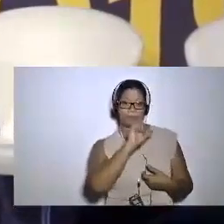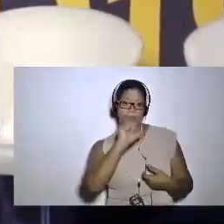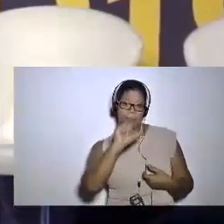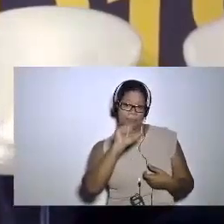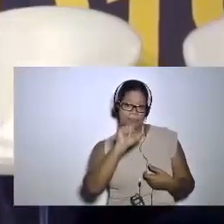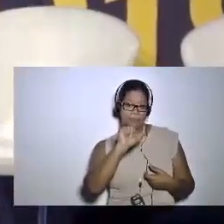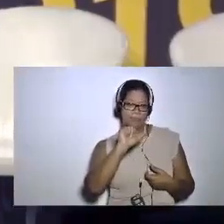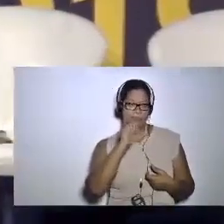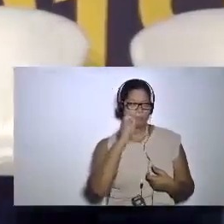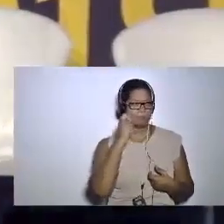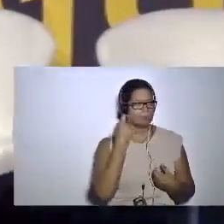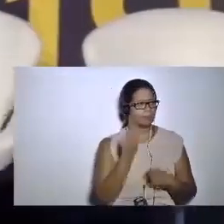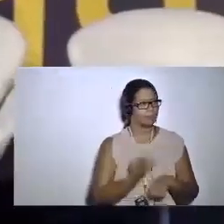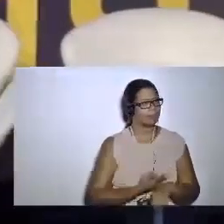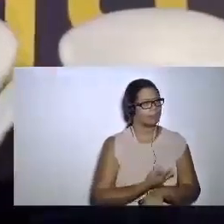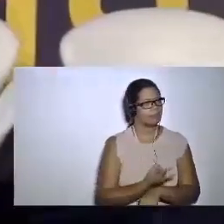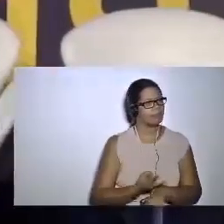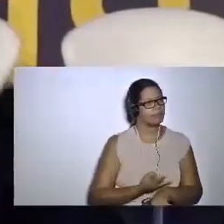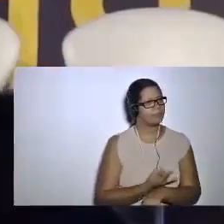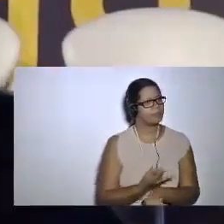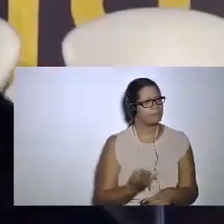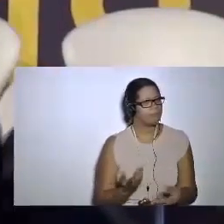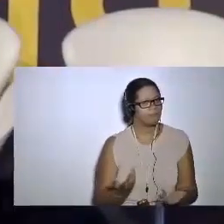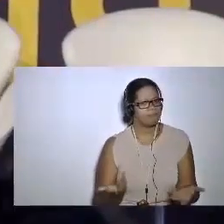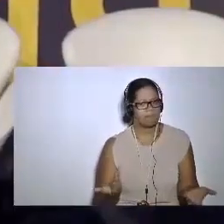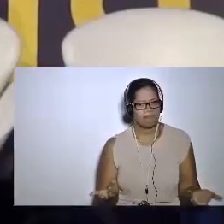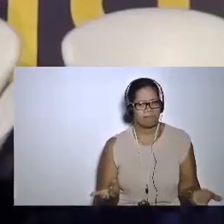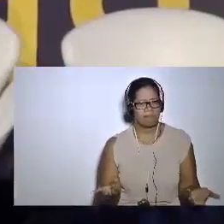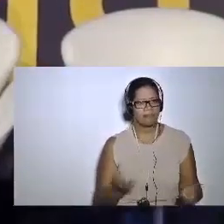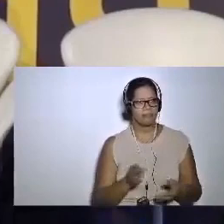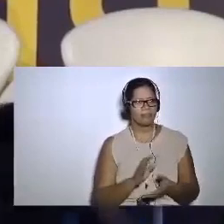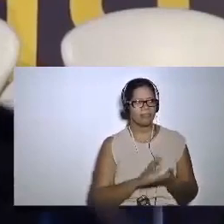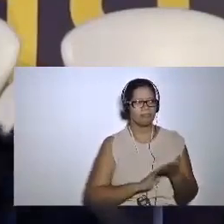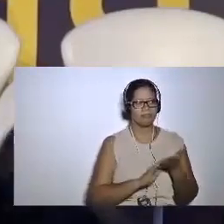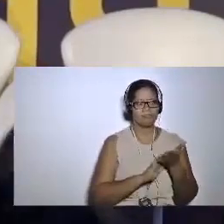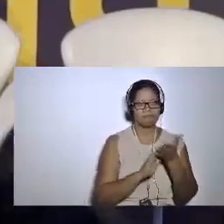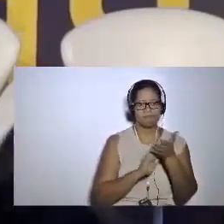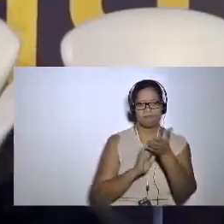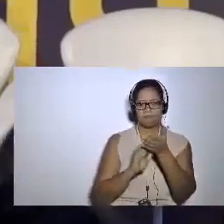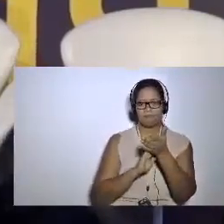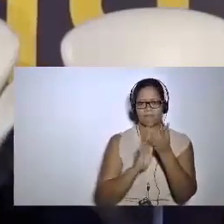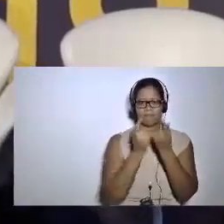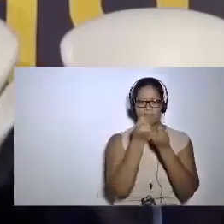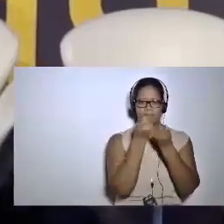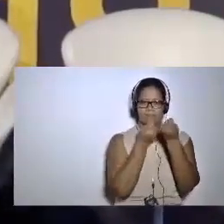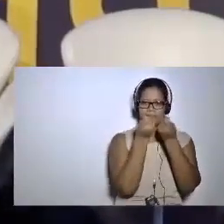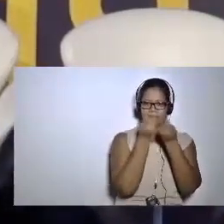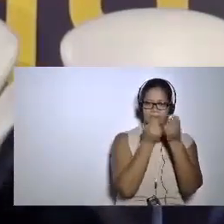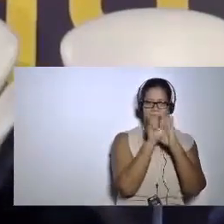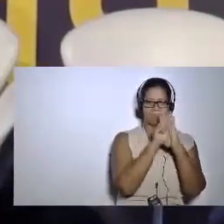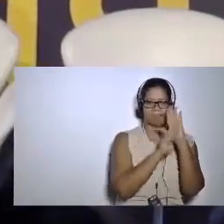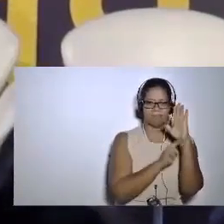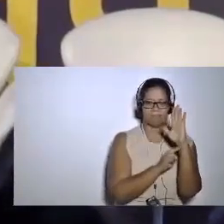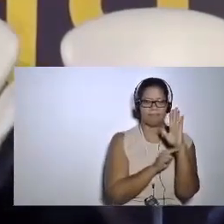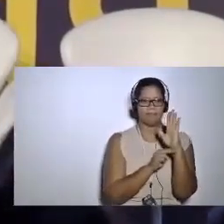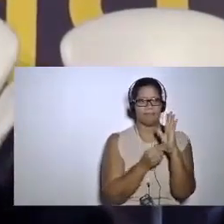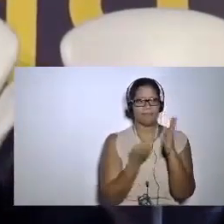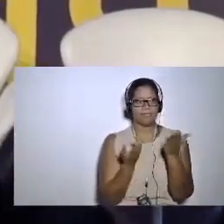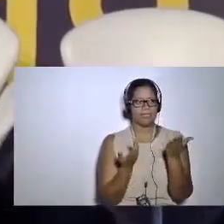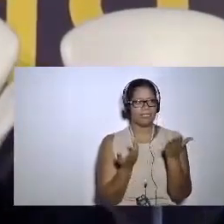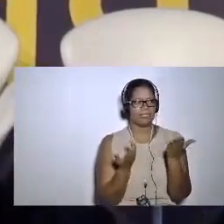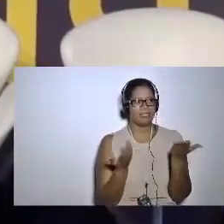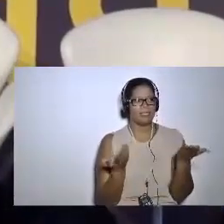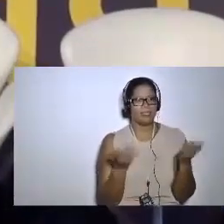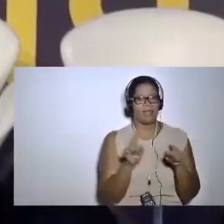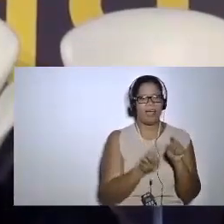inteligencia artificial para mirar todo lo de cumplimiento y limpiar algunas regulaciones